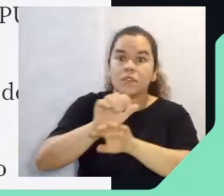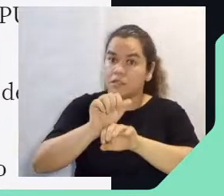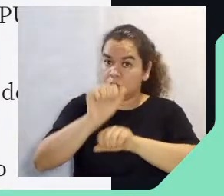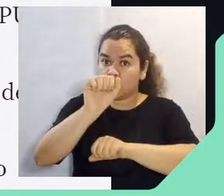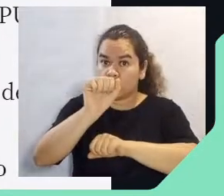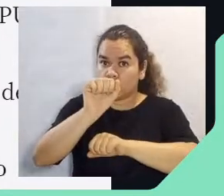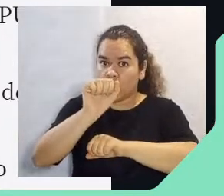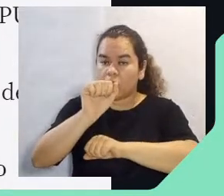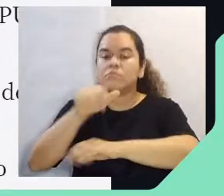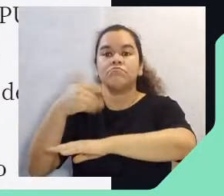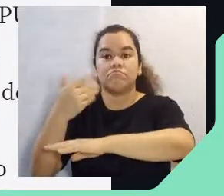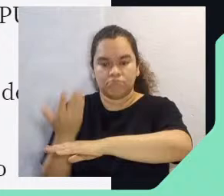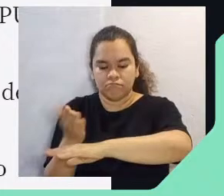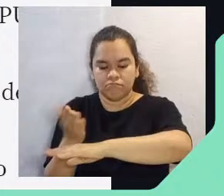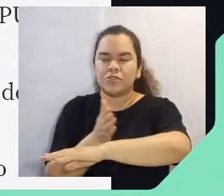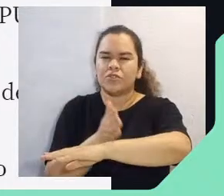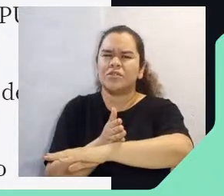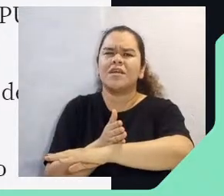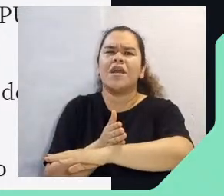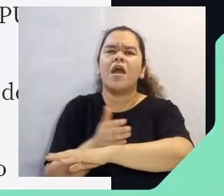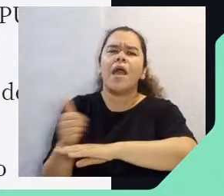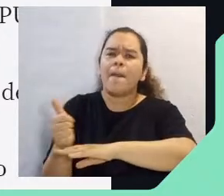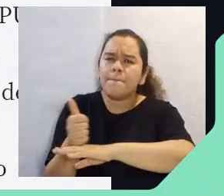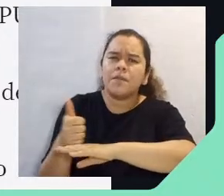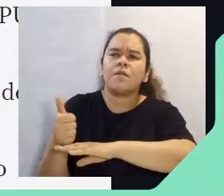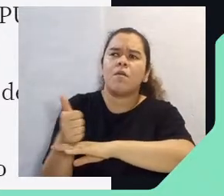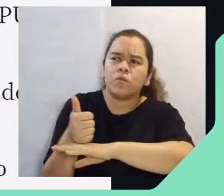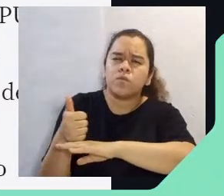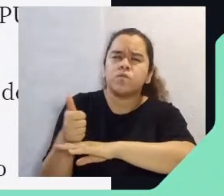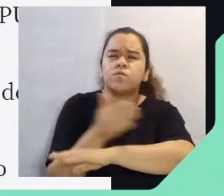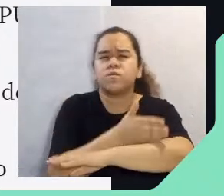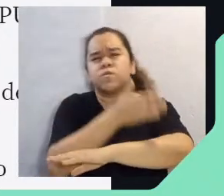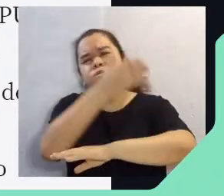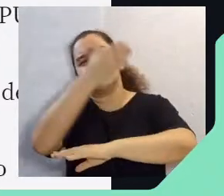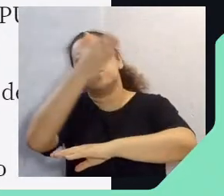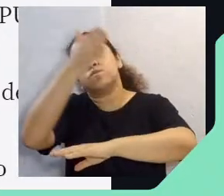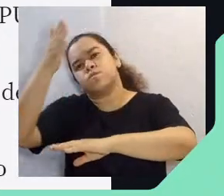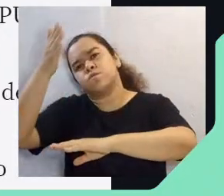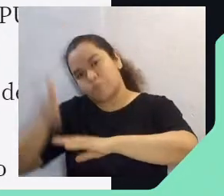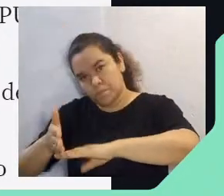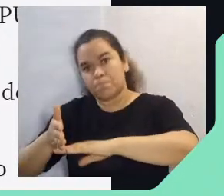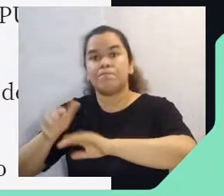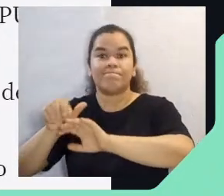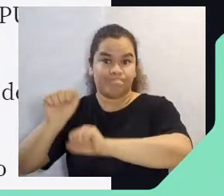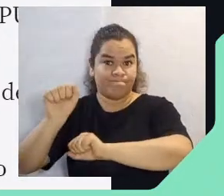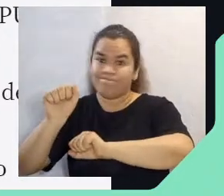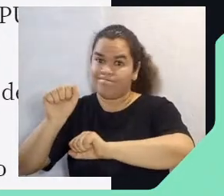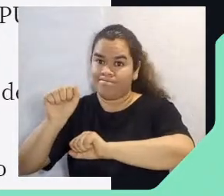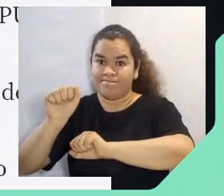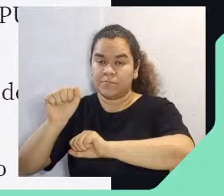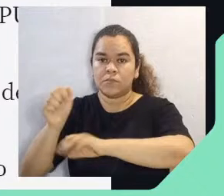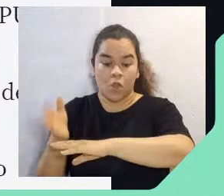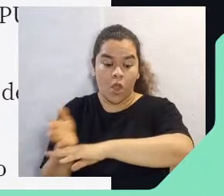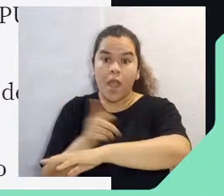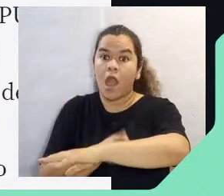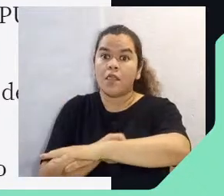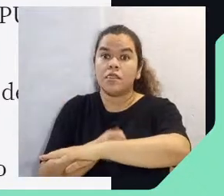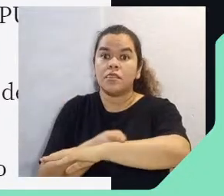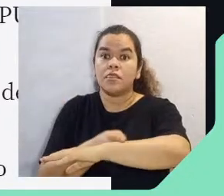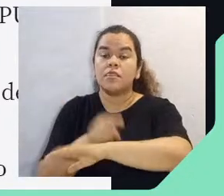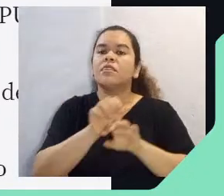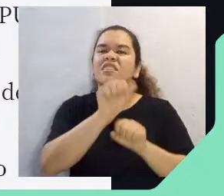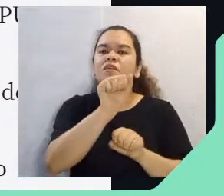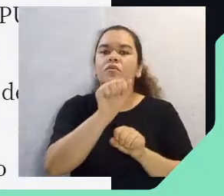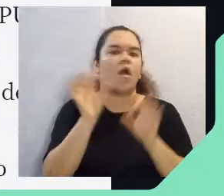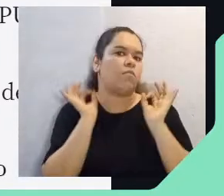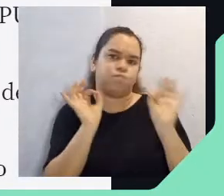un título de licenciado. El título intermedio no es que obtengo el título y dejo la